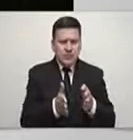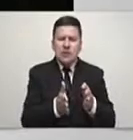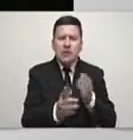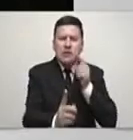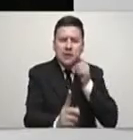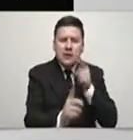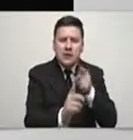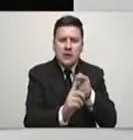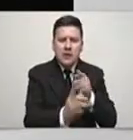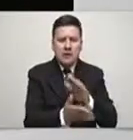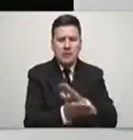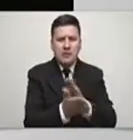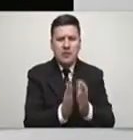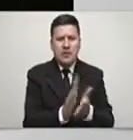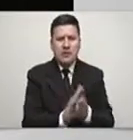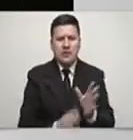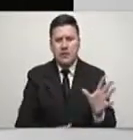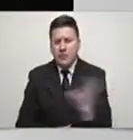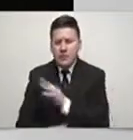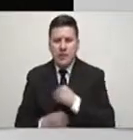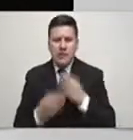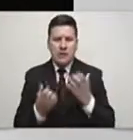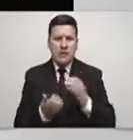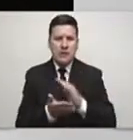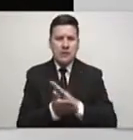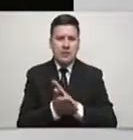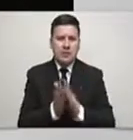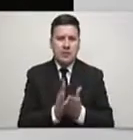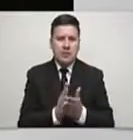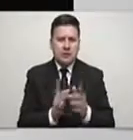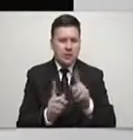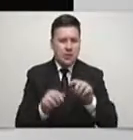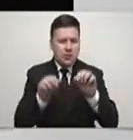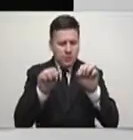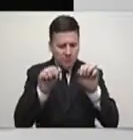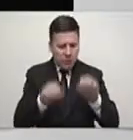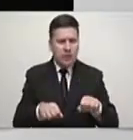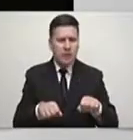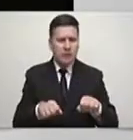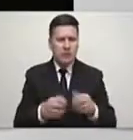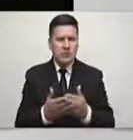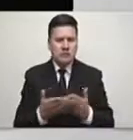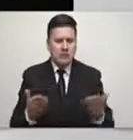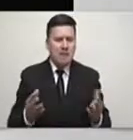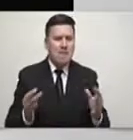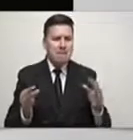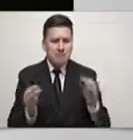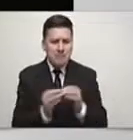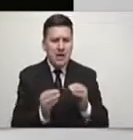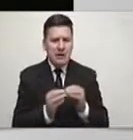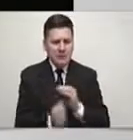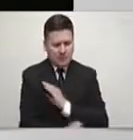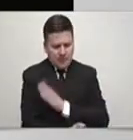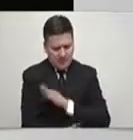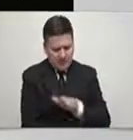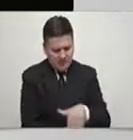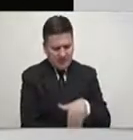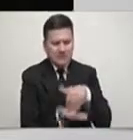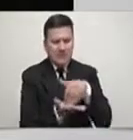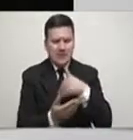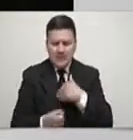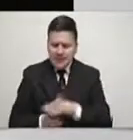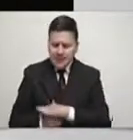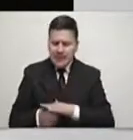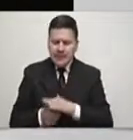esa paz que todos queremos sea posible y salga todavía más fortalecida de esta